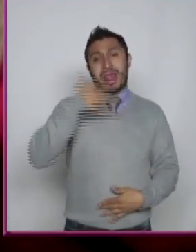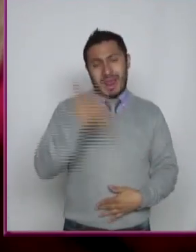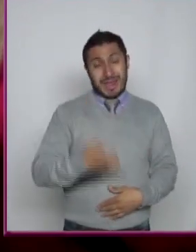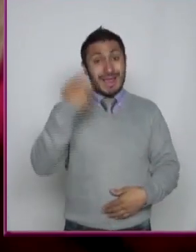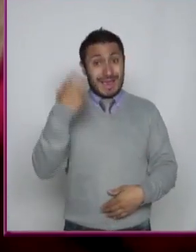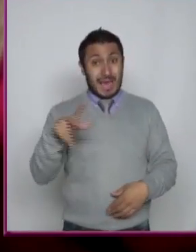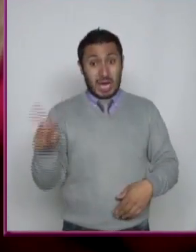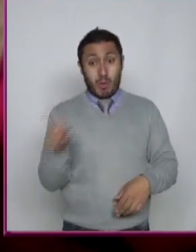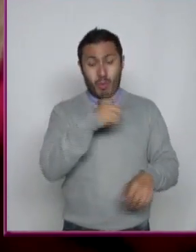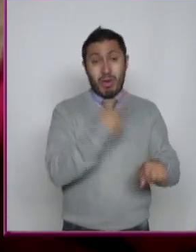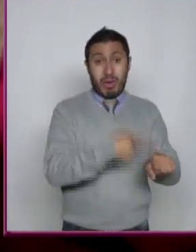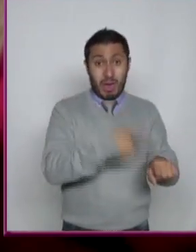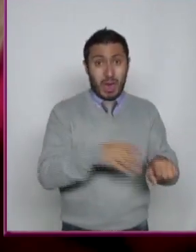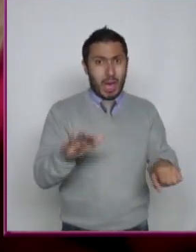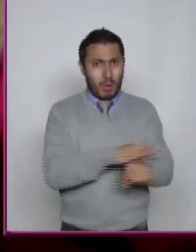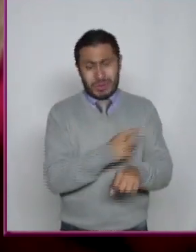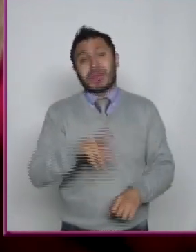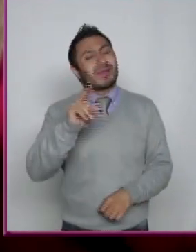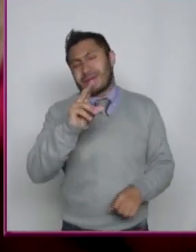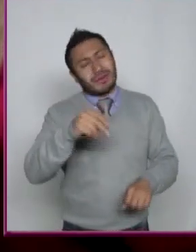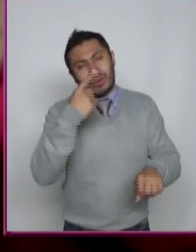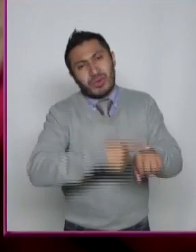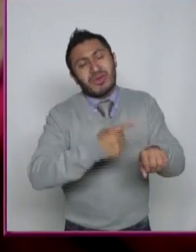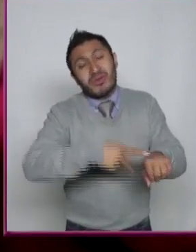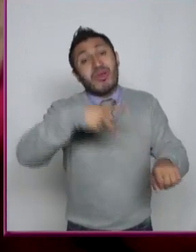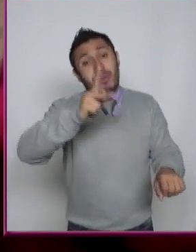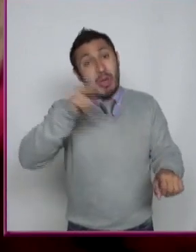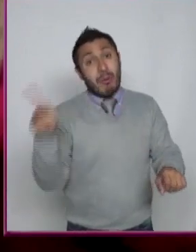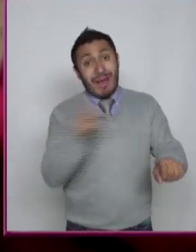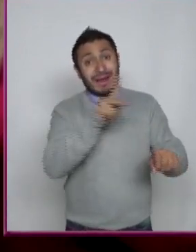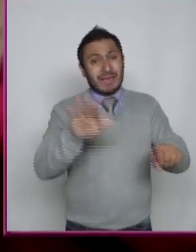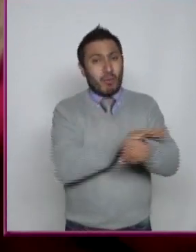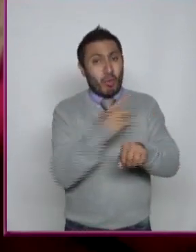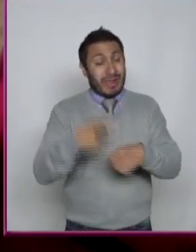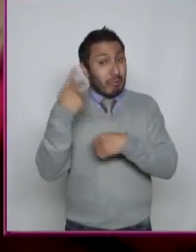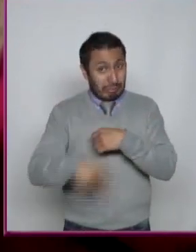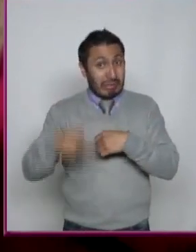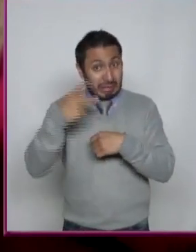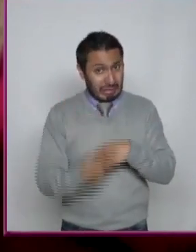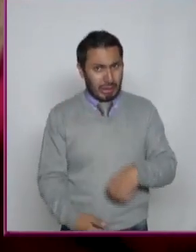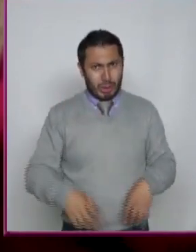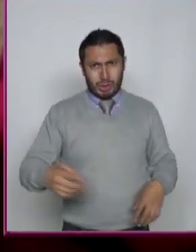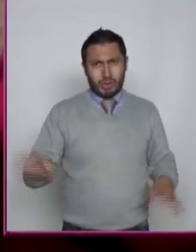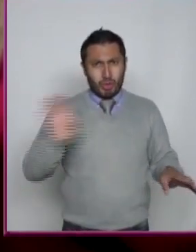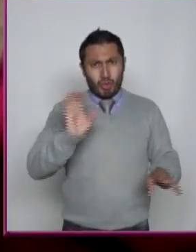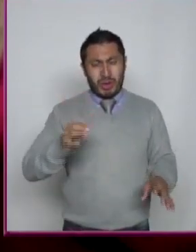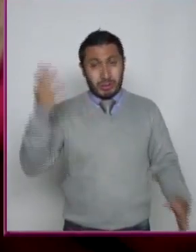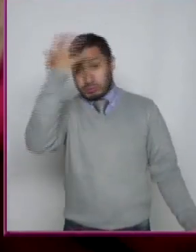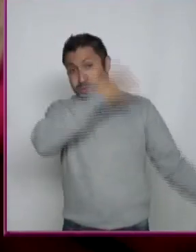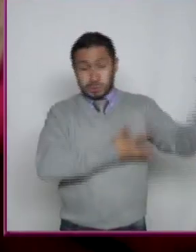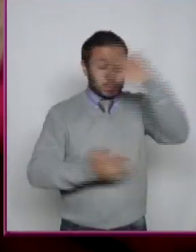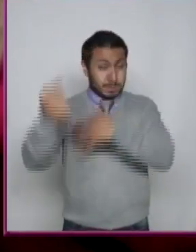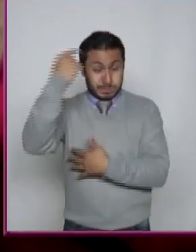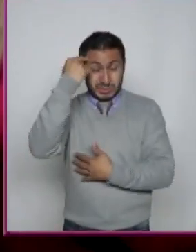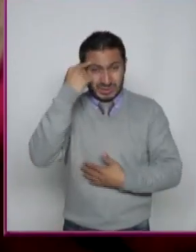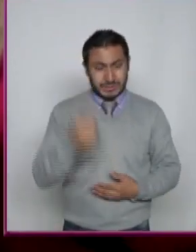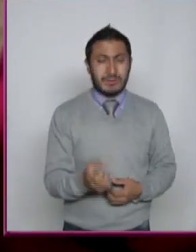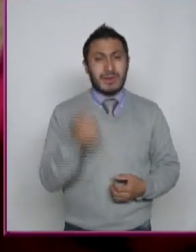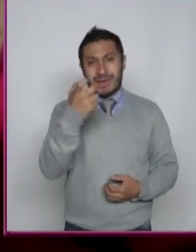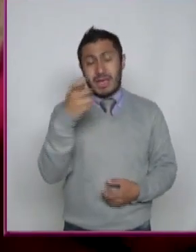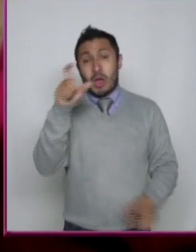enfermedad. Y aunque sabemos que no es una enfermedad, lo que sí sabemos es que el enamoramiento o algunos procesos químicos